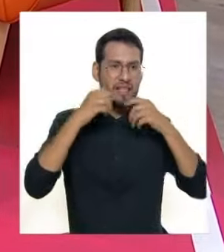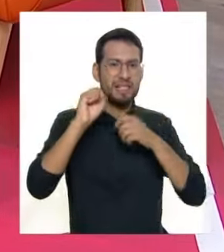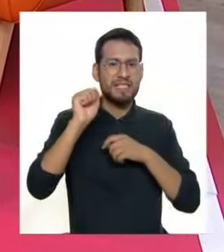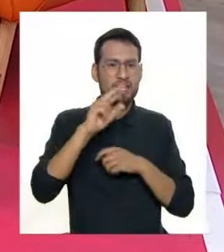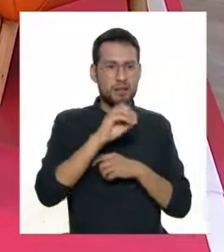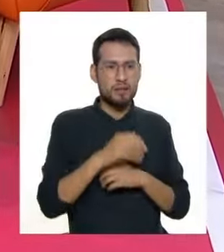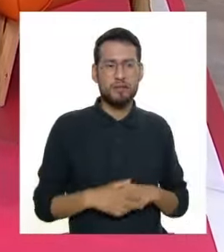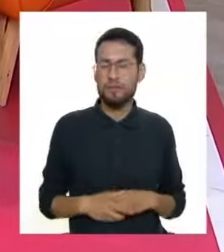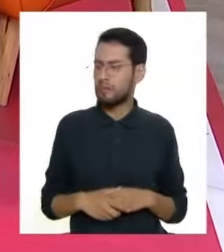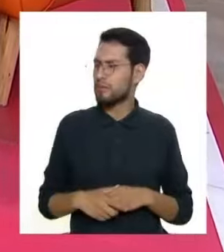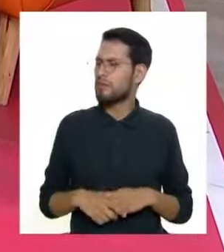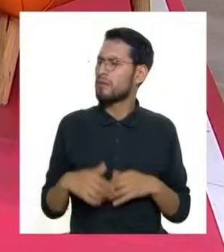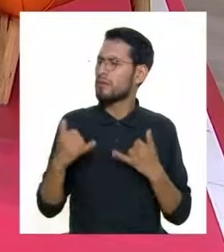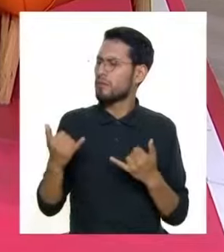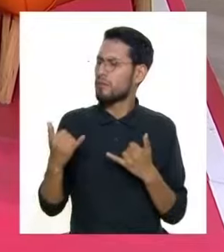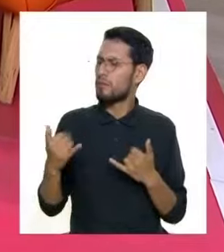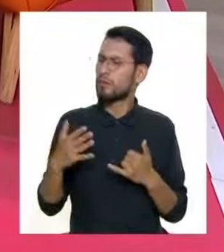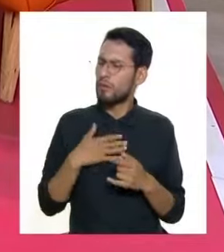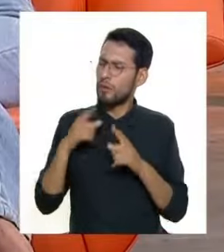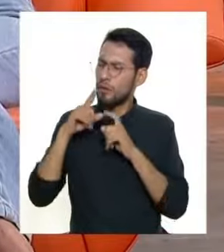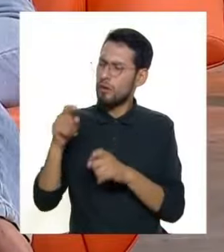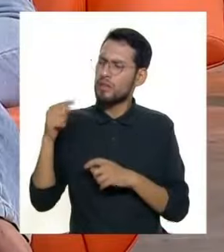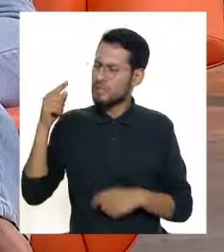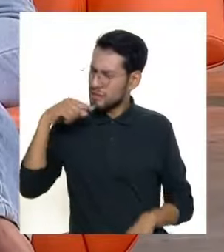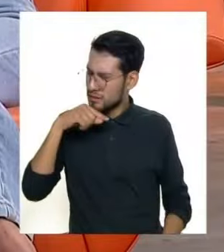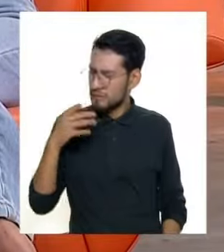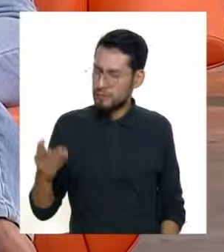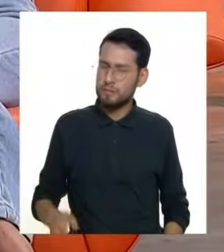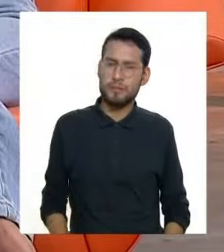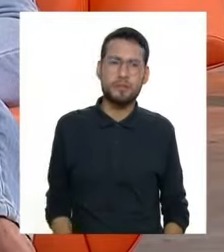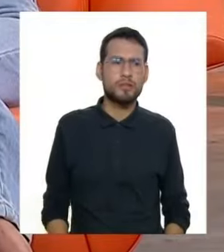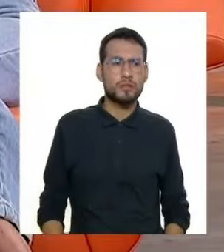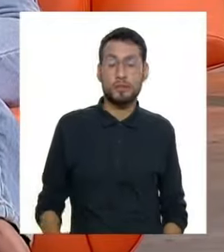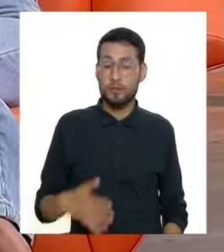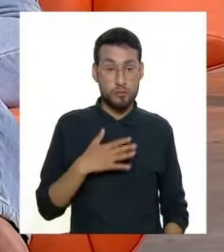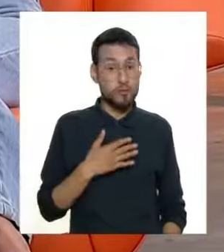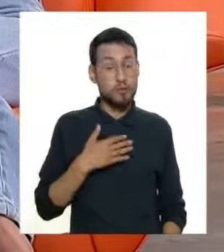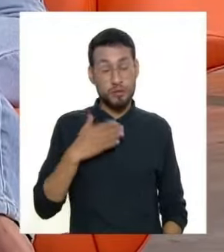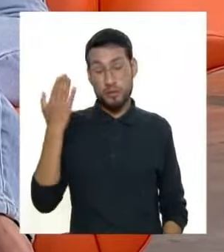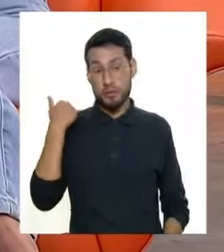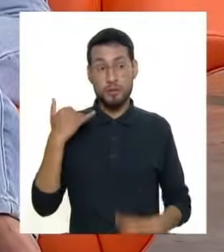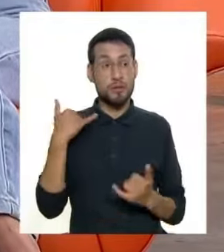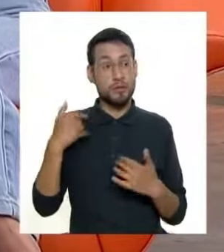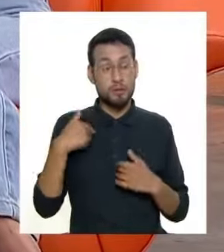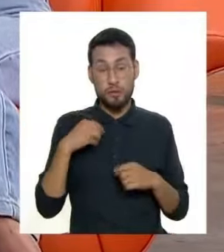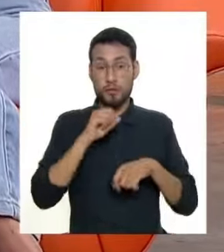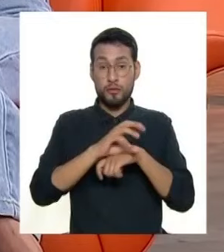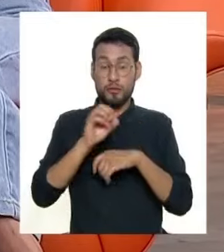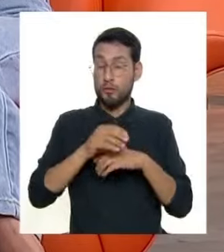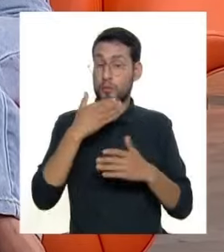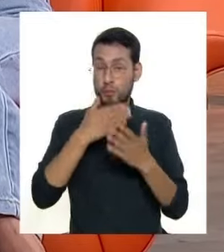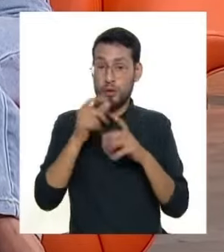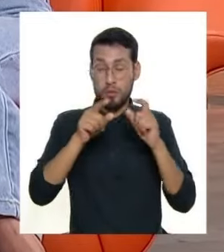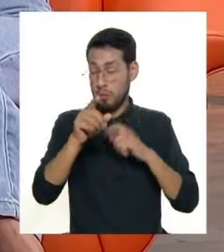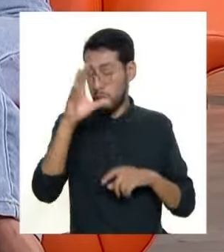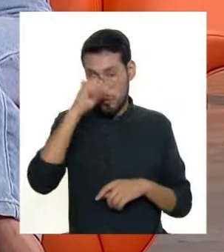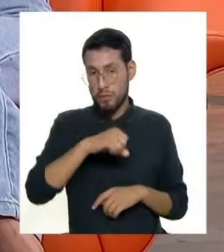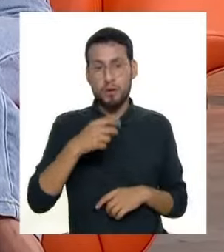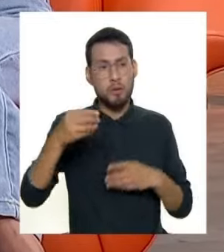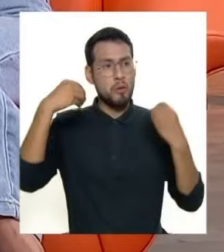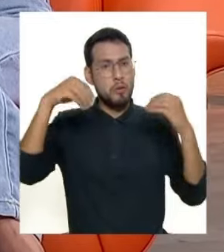posteriormente. Ahora sí te voy a preguntar un poco de los cepillos. Ajá. Cuando compras cepillos, yo lo pregunté la vez pasada también, lo vuelvo a repreguntar porque creo que mucha gente no lo sabe, porque